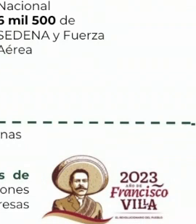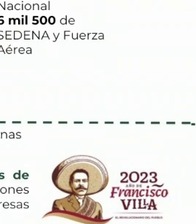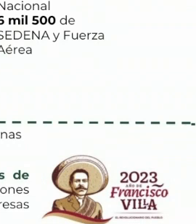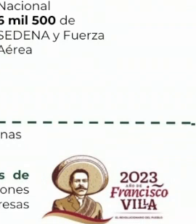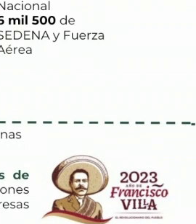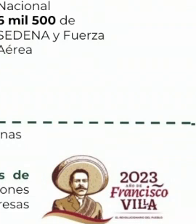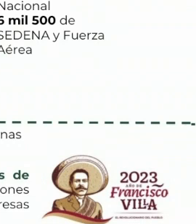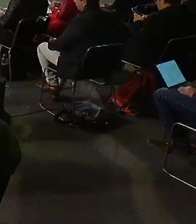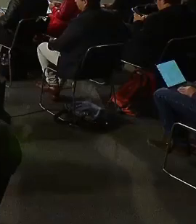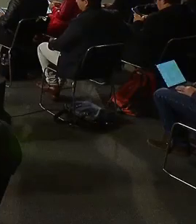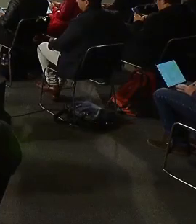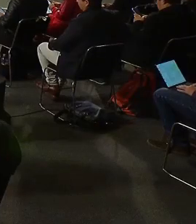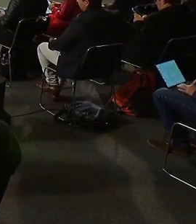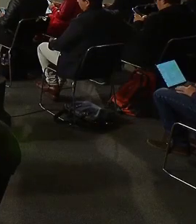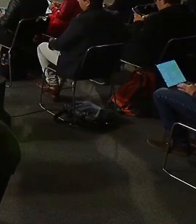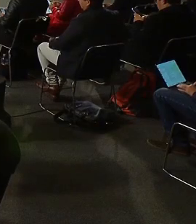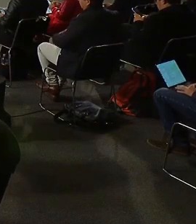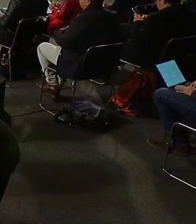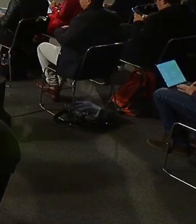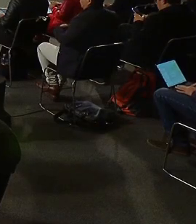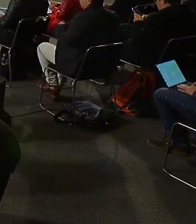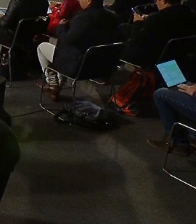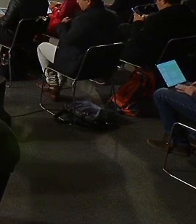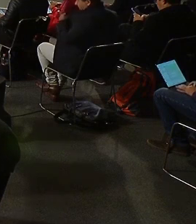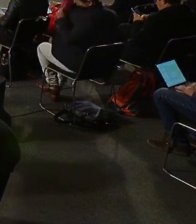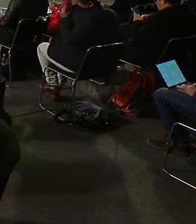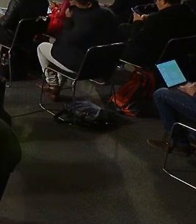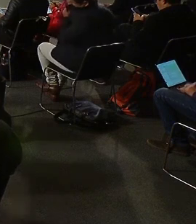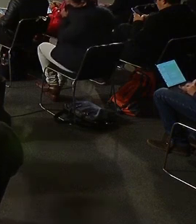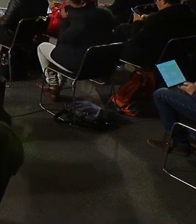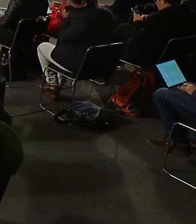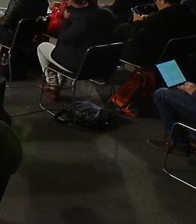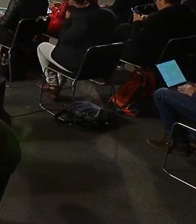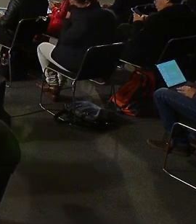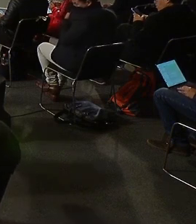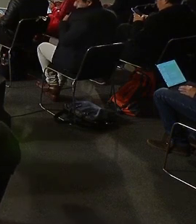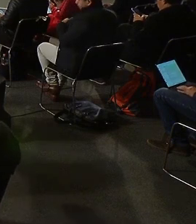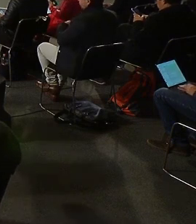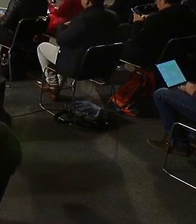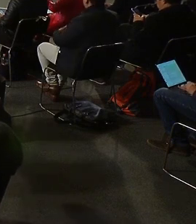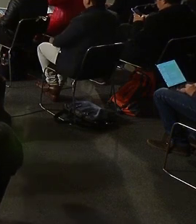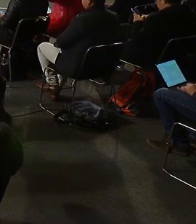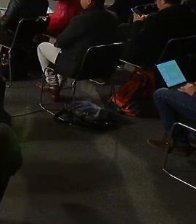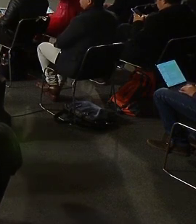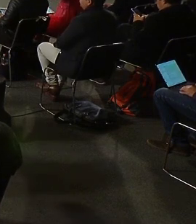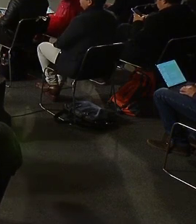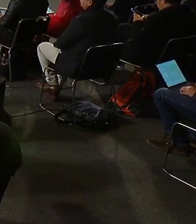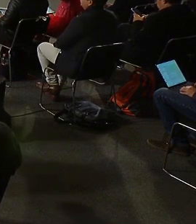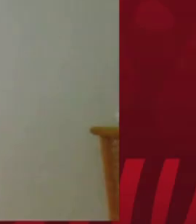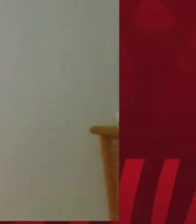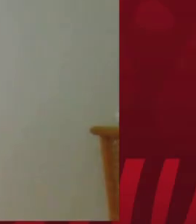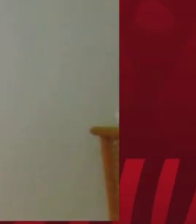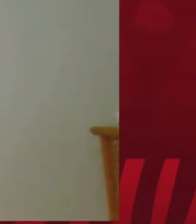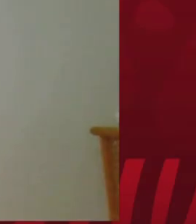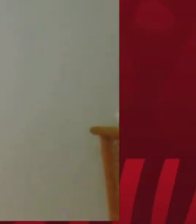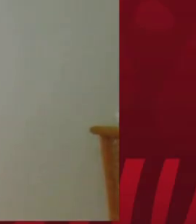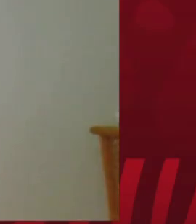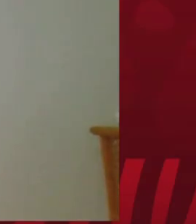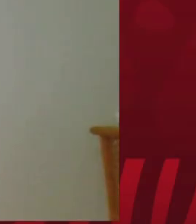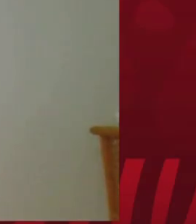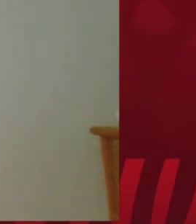esta fase de reconstrucción en Acapulco y en Coyuca. se hacen patrullajes y se